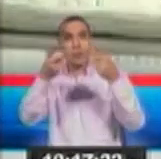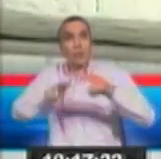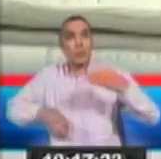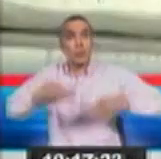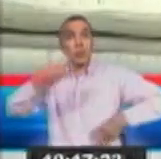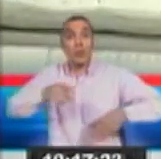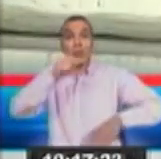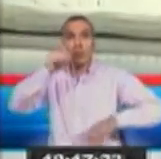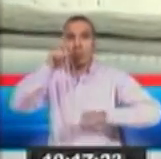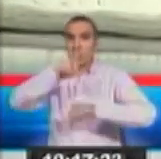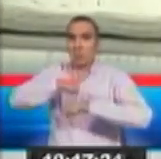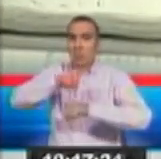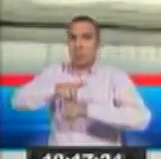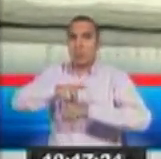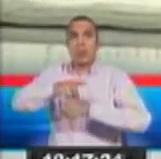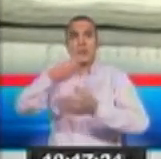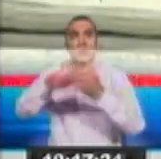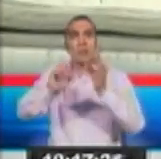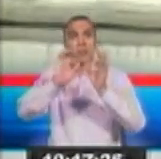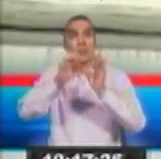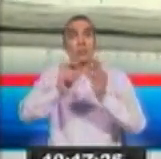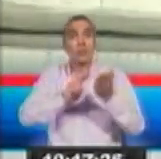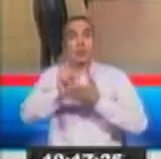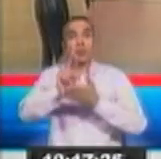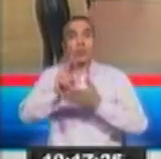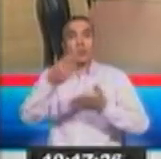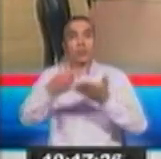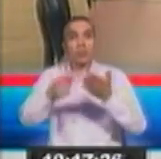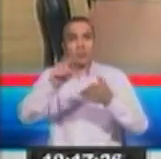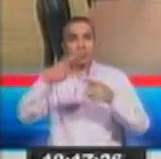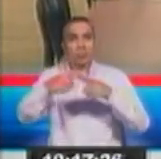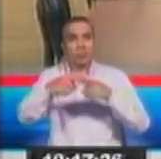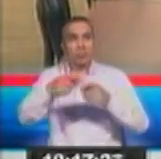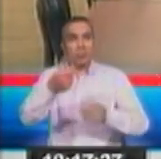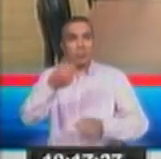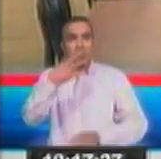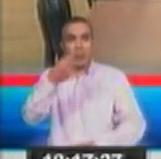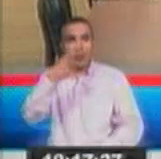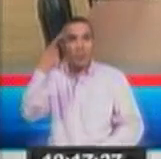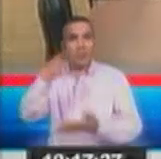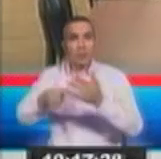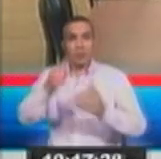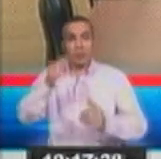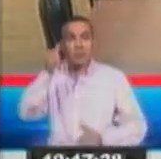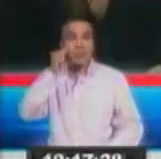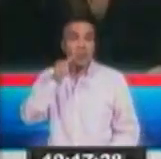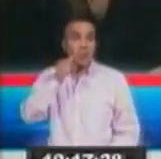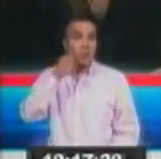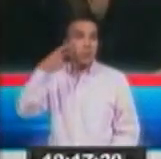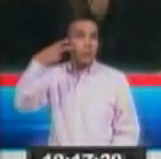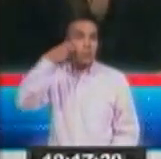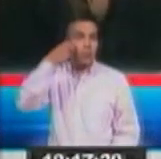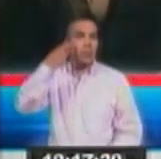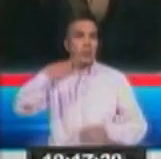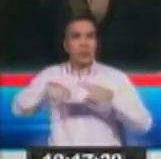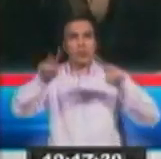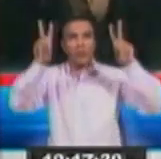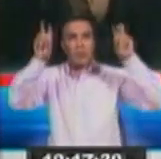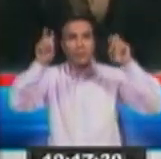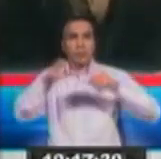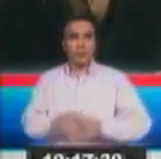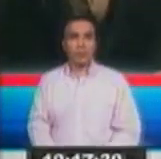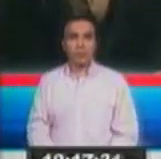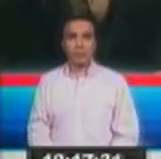los médicos, la regulación del uso de polímeros y biopolímeros para cirugías estéticas, entre otros temas.